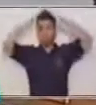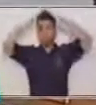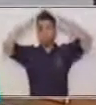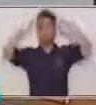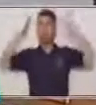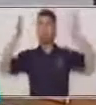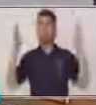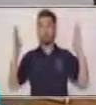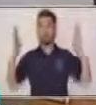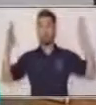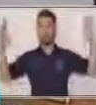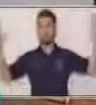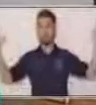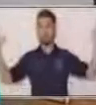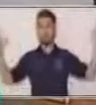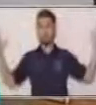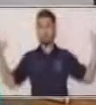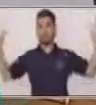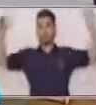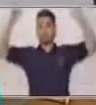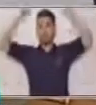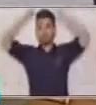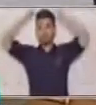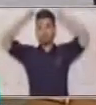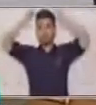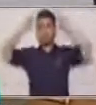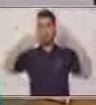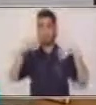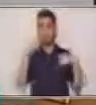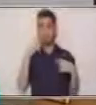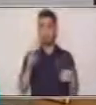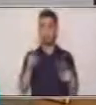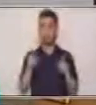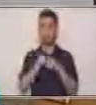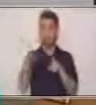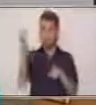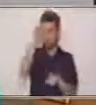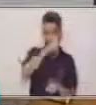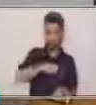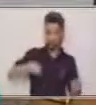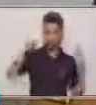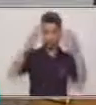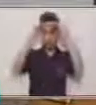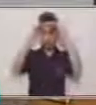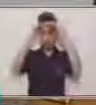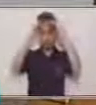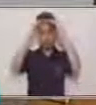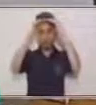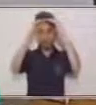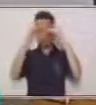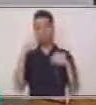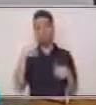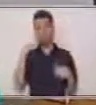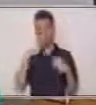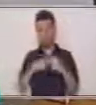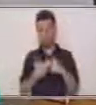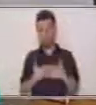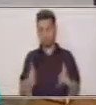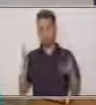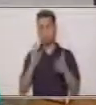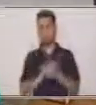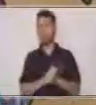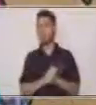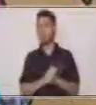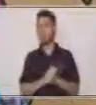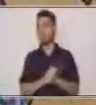rectángulo y el círculo. Ya teniendo las instrucciones previas a esto, vamos a empezar entonces con la canción. Vamos